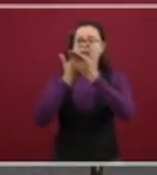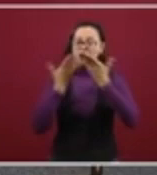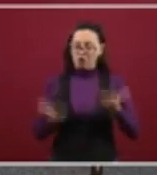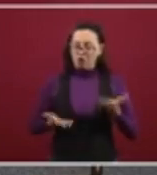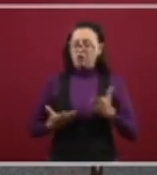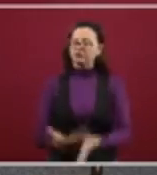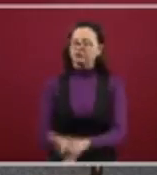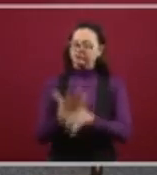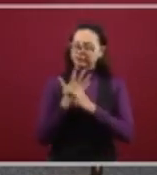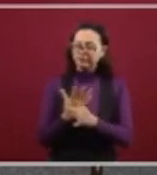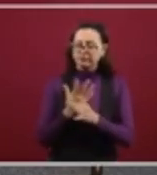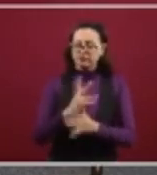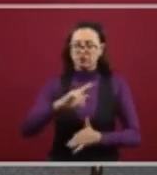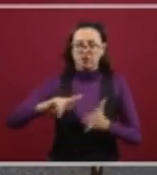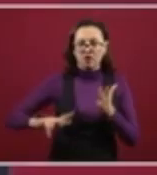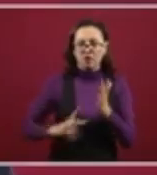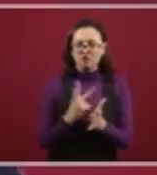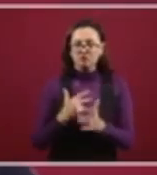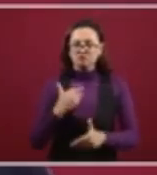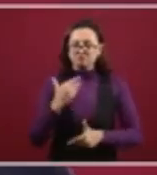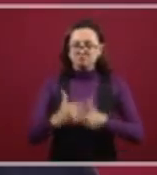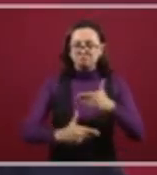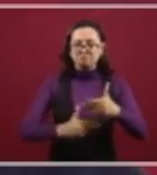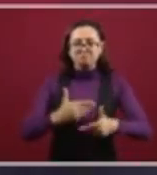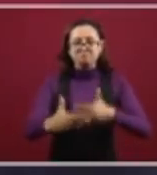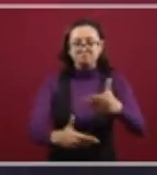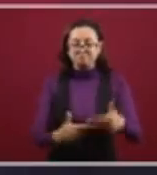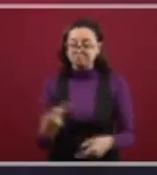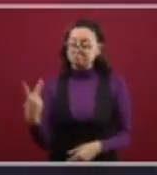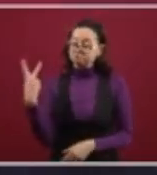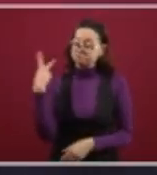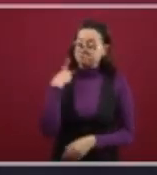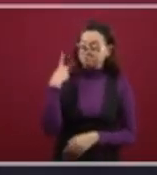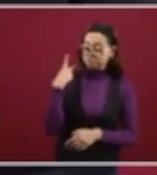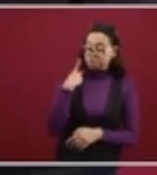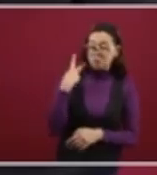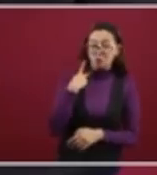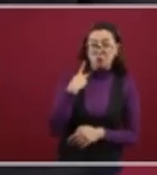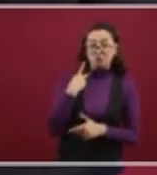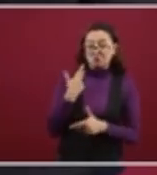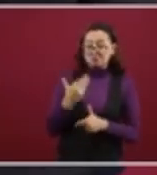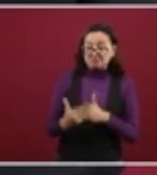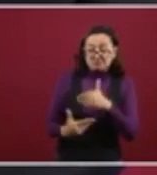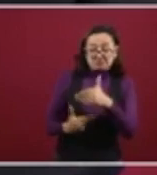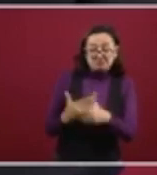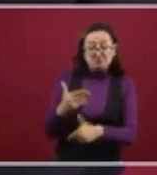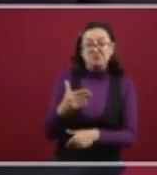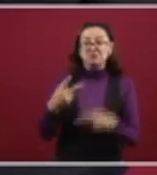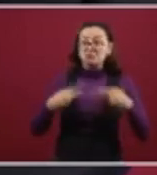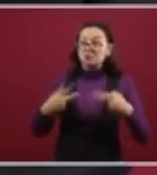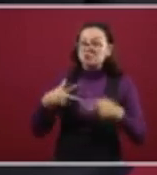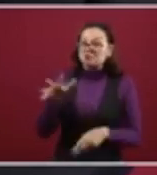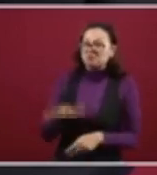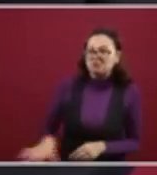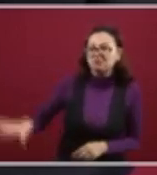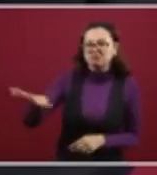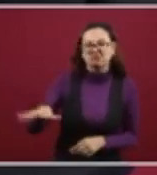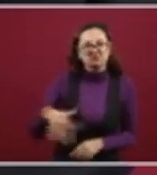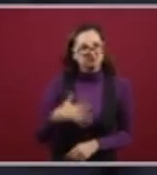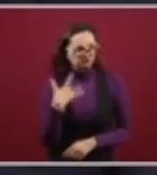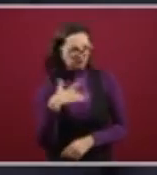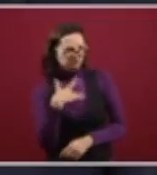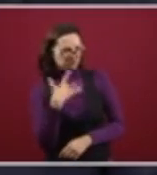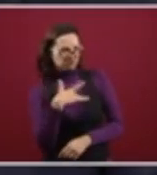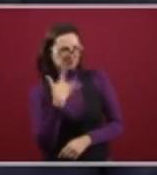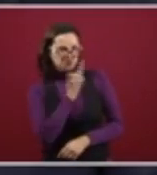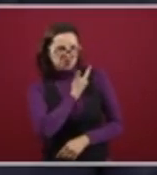sí. La política que estamos aplicando no le gusta al pueblo,